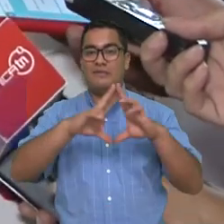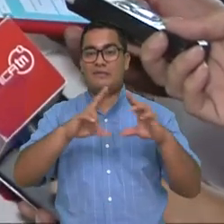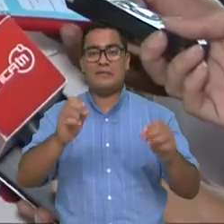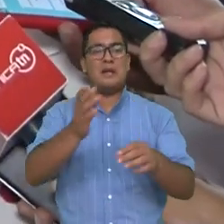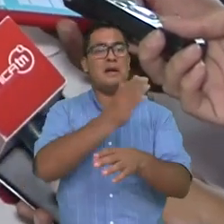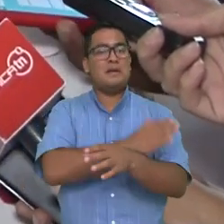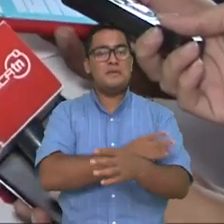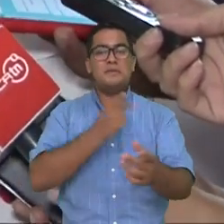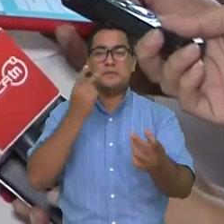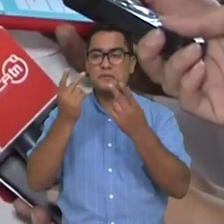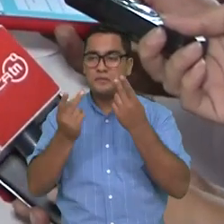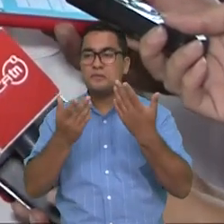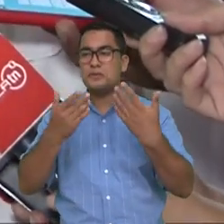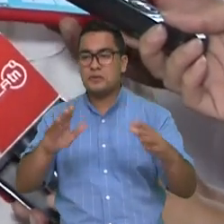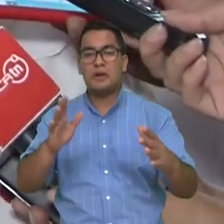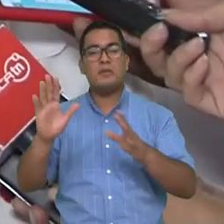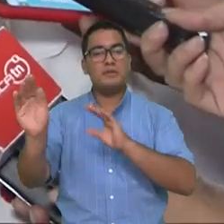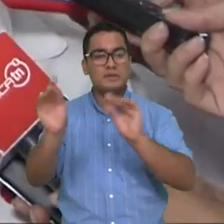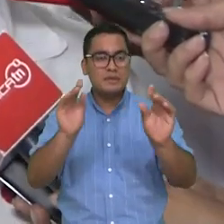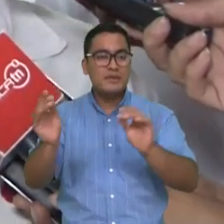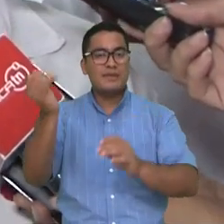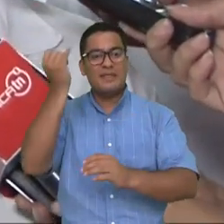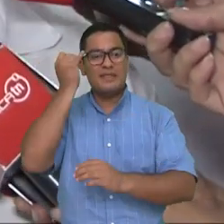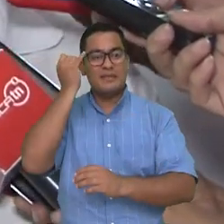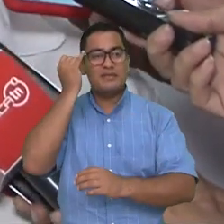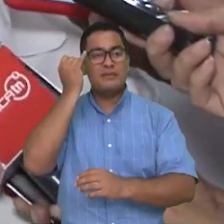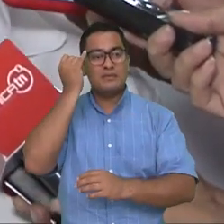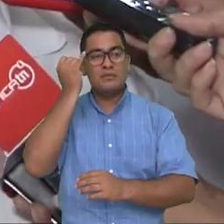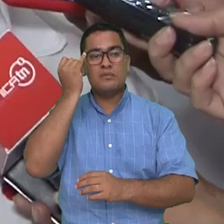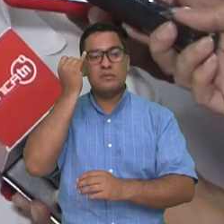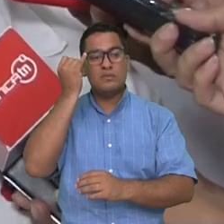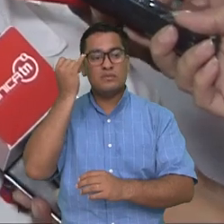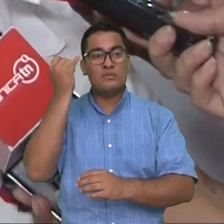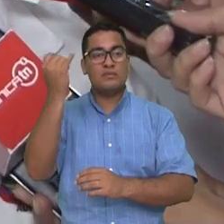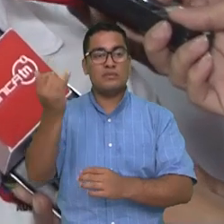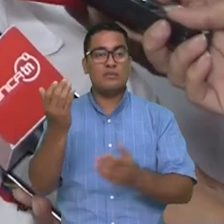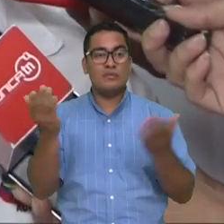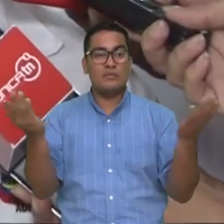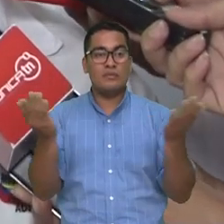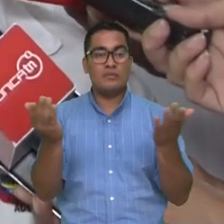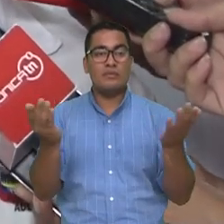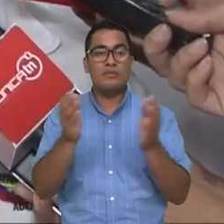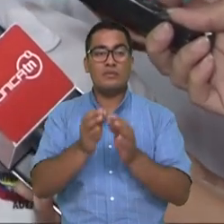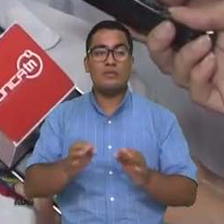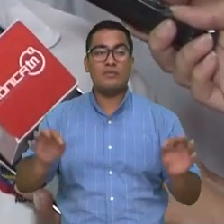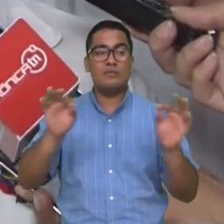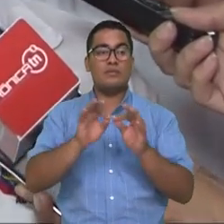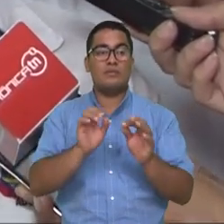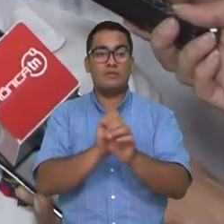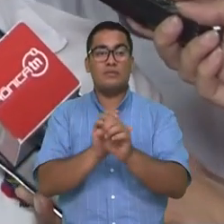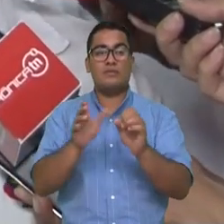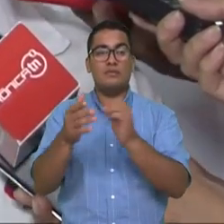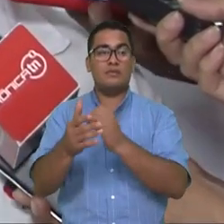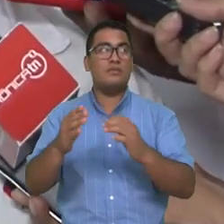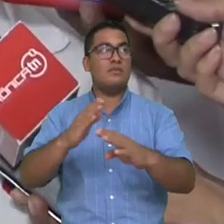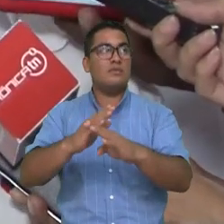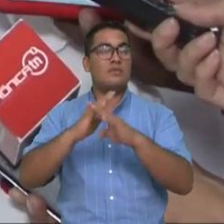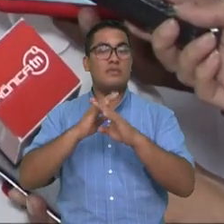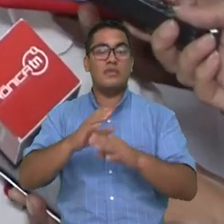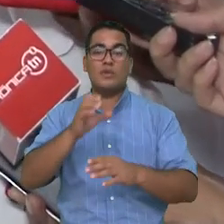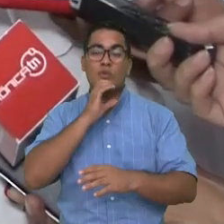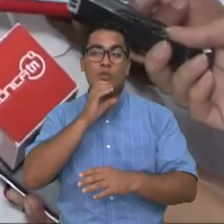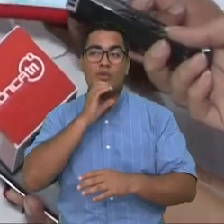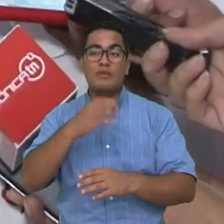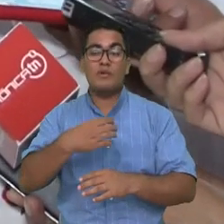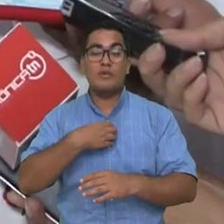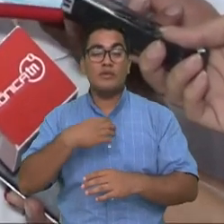podido intercambiar todas las ideas que hemos tenido en el combate a la COVID desde Cuba,